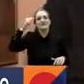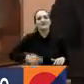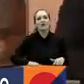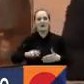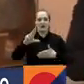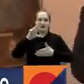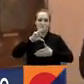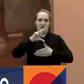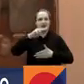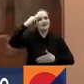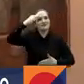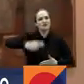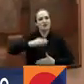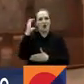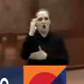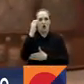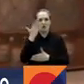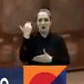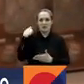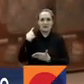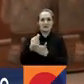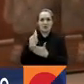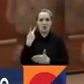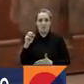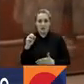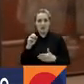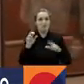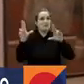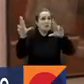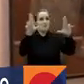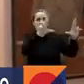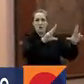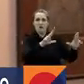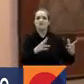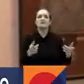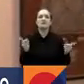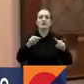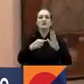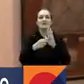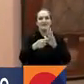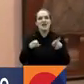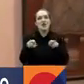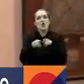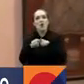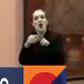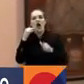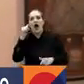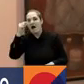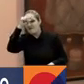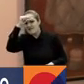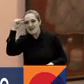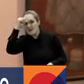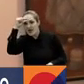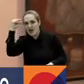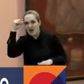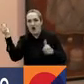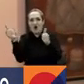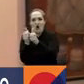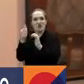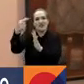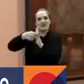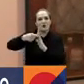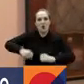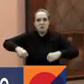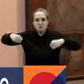y de Colombia del siglo XX, una idea que también crece con artistas como Frida Kahlo y Diego Rivera, que comparten ellos mismos